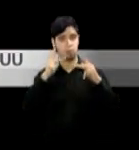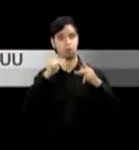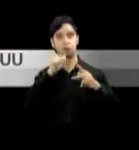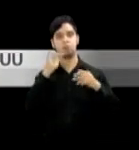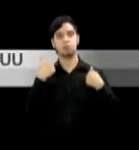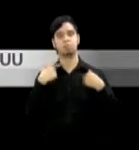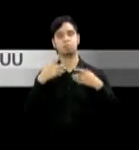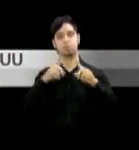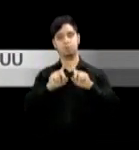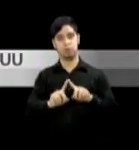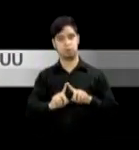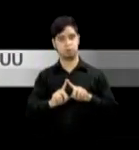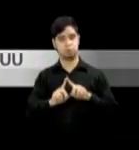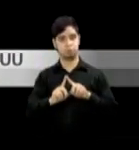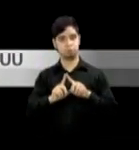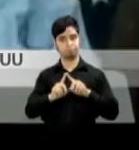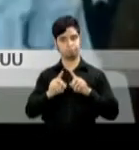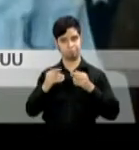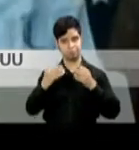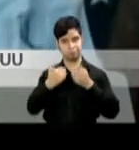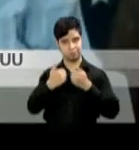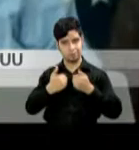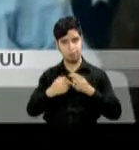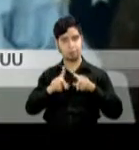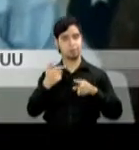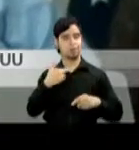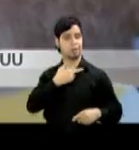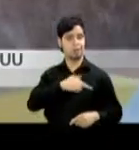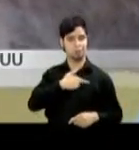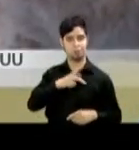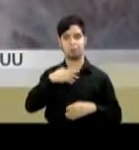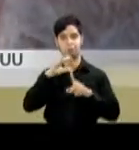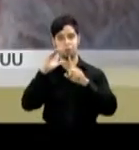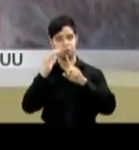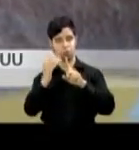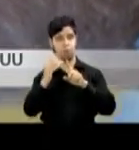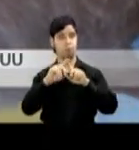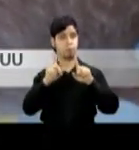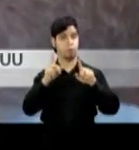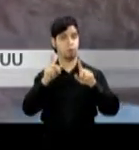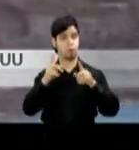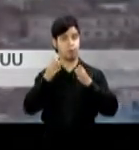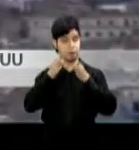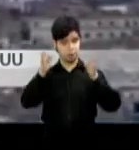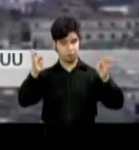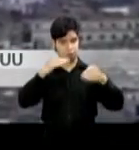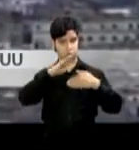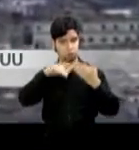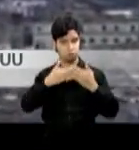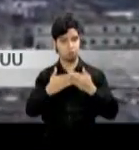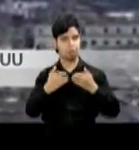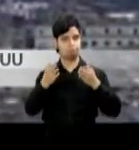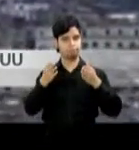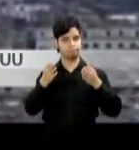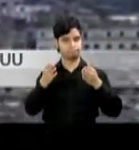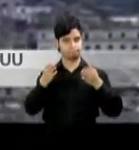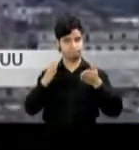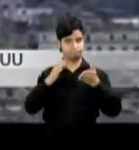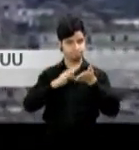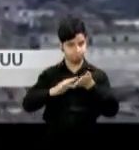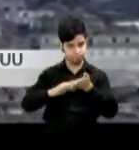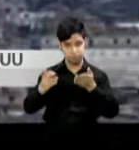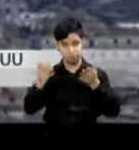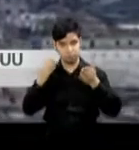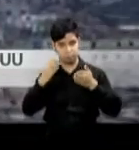excepciones para razones humanitarias, religiosas o culturales, pero el ámbito general está por definirse todavía. Pero sí, es una oportunidad para Puerto